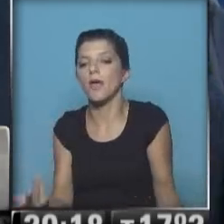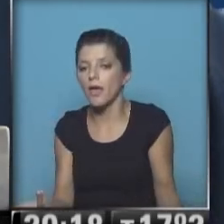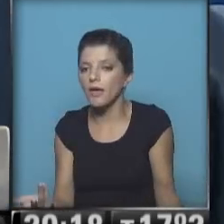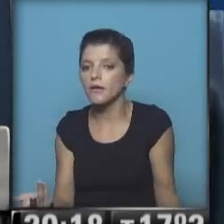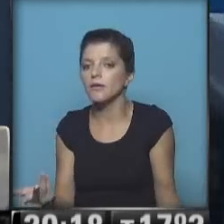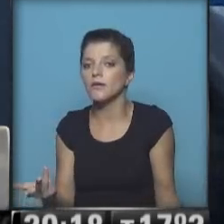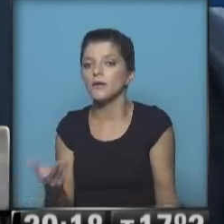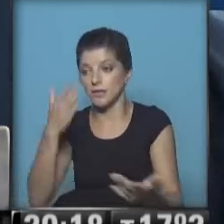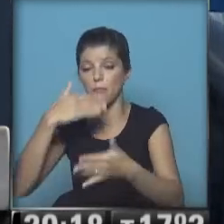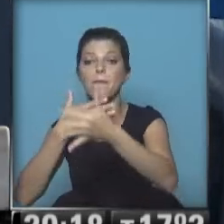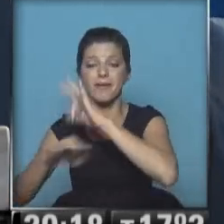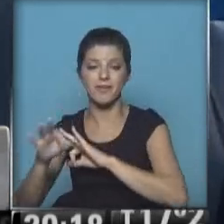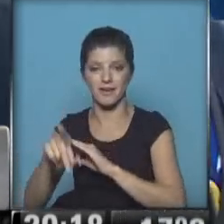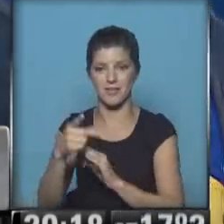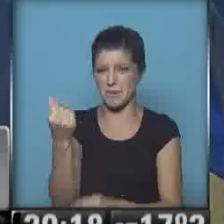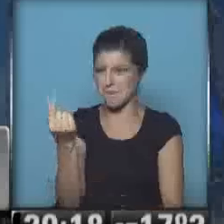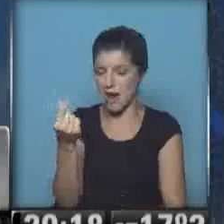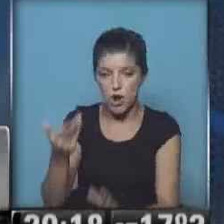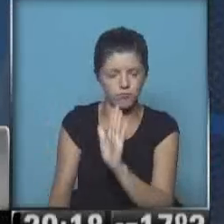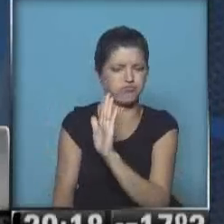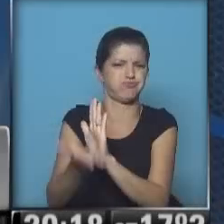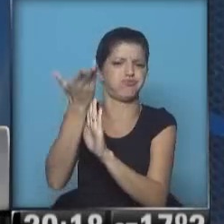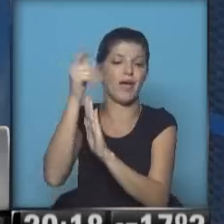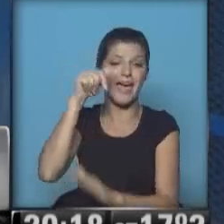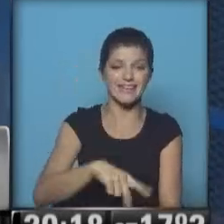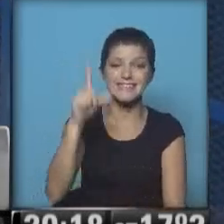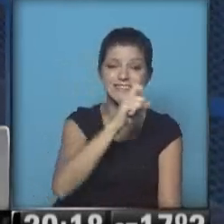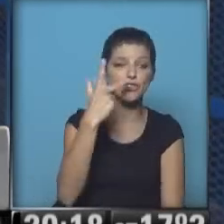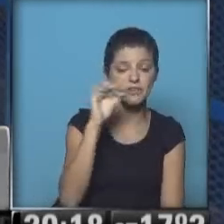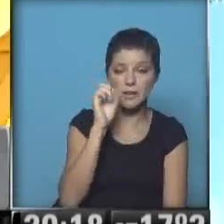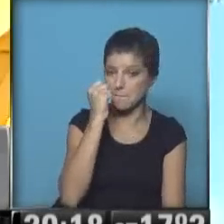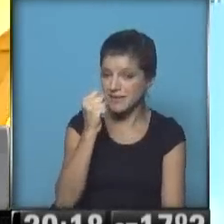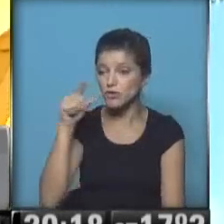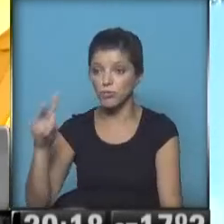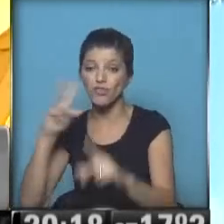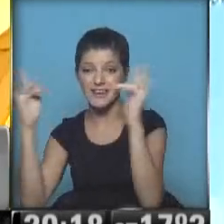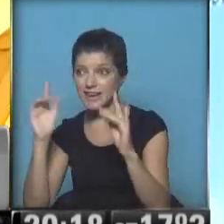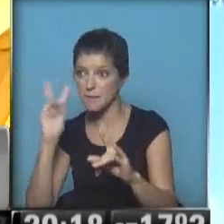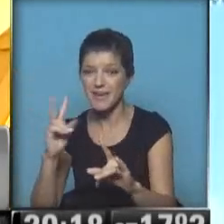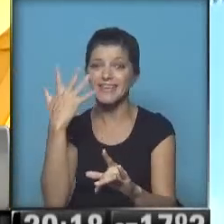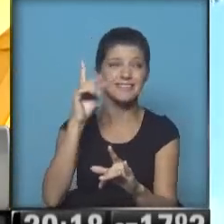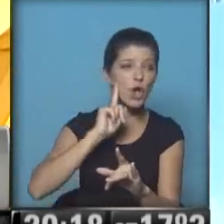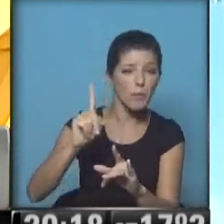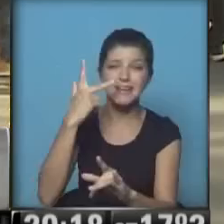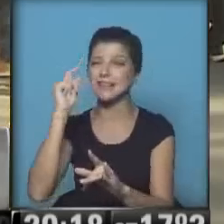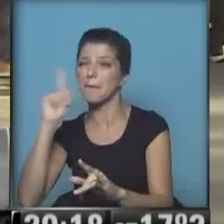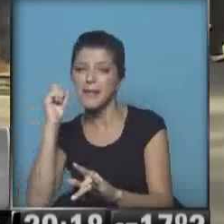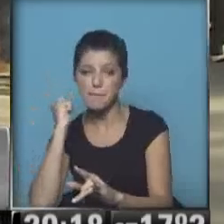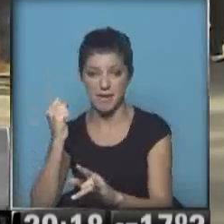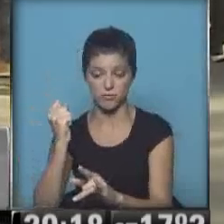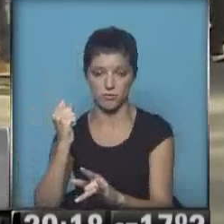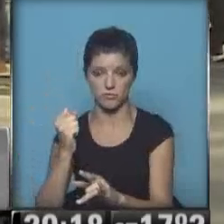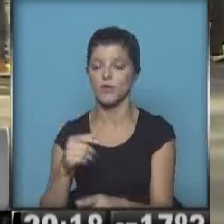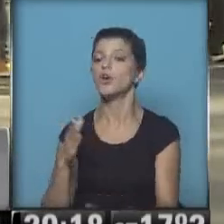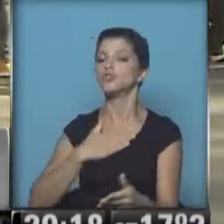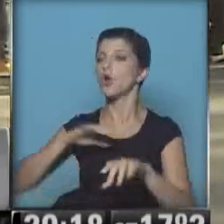se pusieron a reventa a precios viles, porque una entrada vale 130 pesos y están 5.000, 6.000 pesos. No vengo a romper nada, vengo a pedir respuesta a lo que